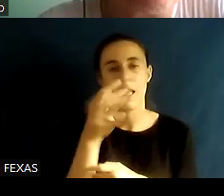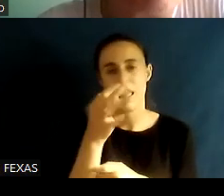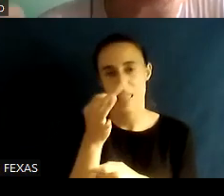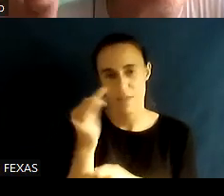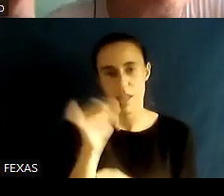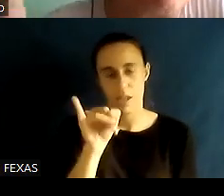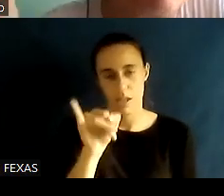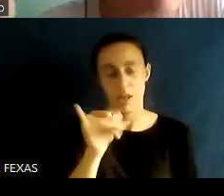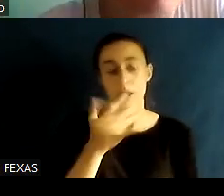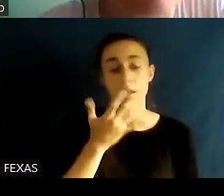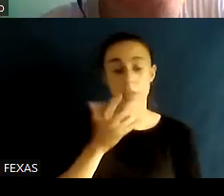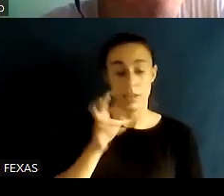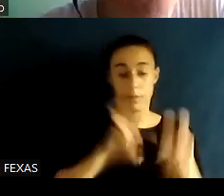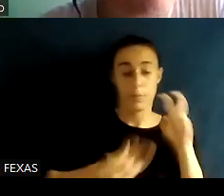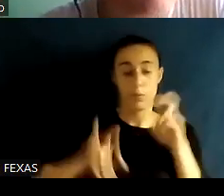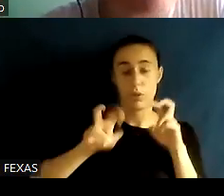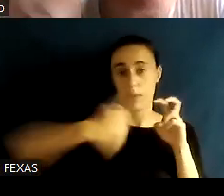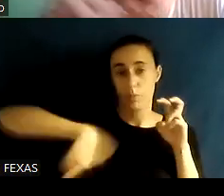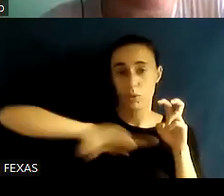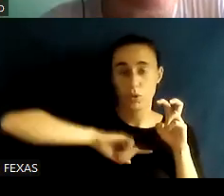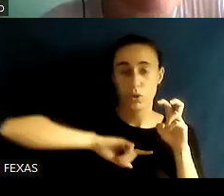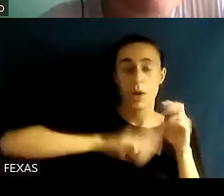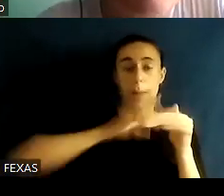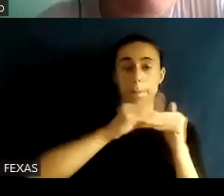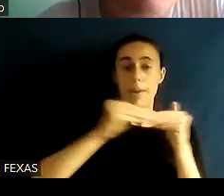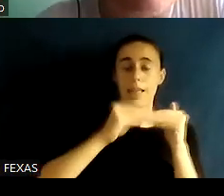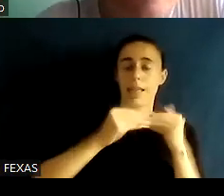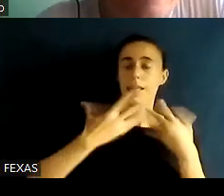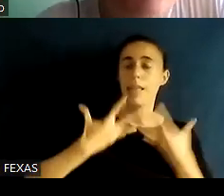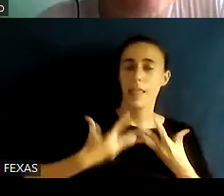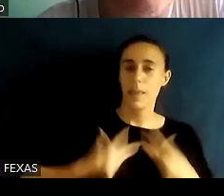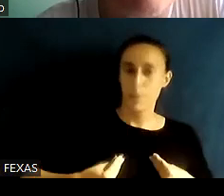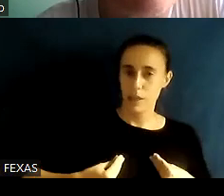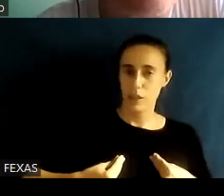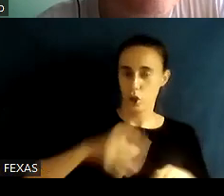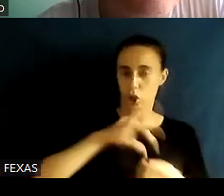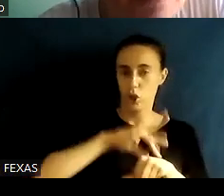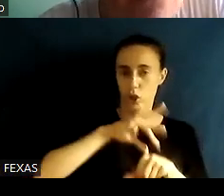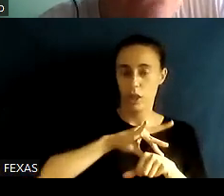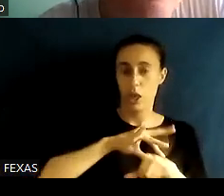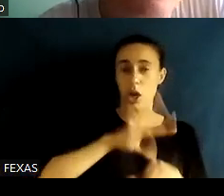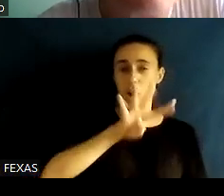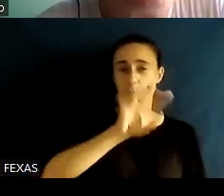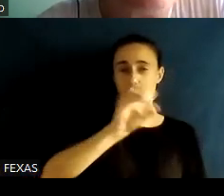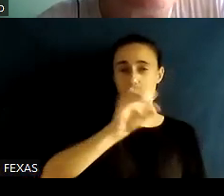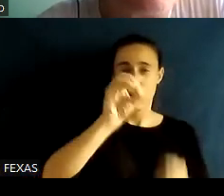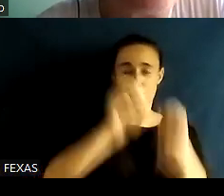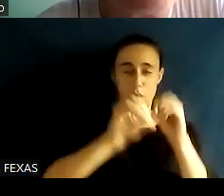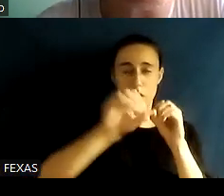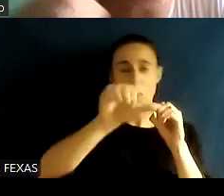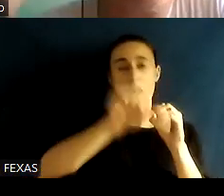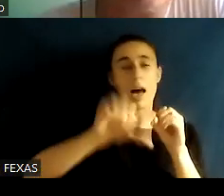si buscamos en pacientes con depresión, hasta en un 40% de ellos el nivel de ácido fólico es bajo y